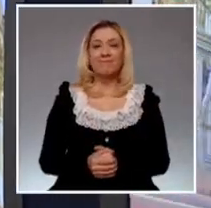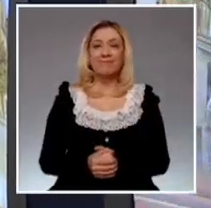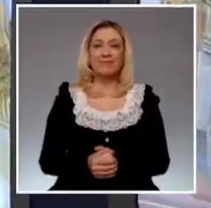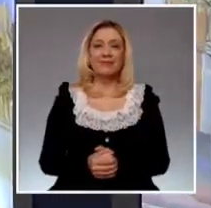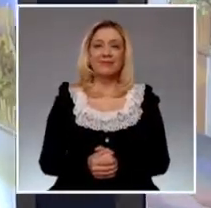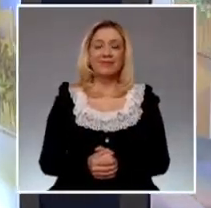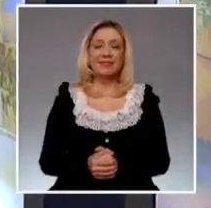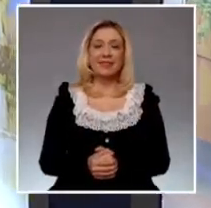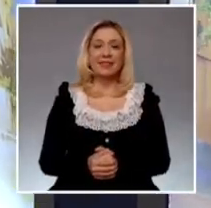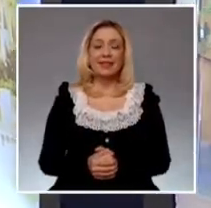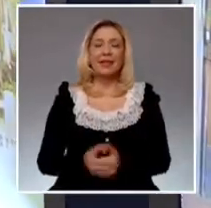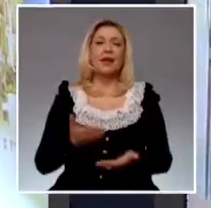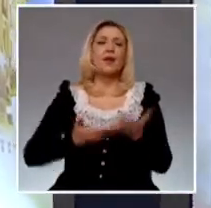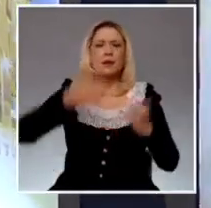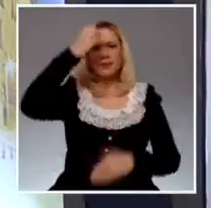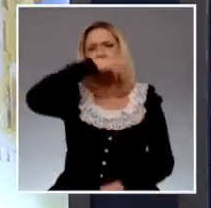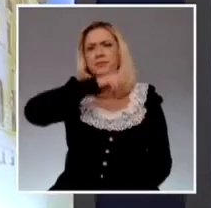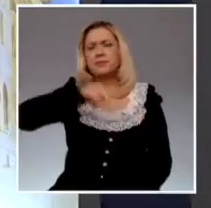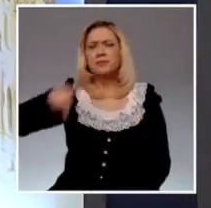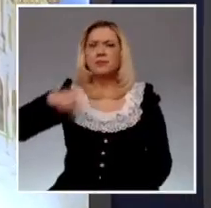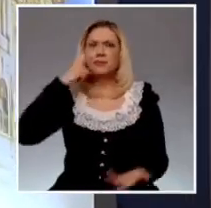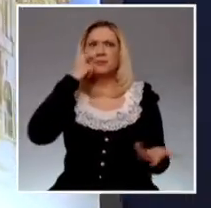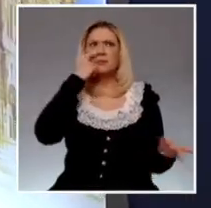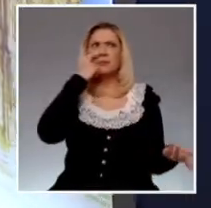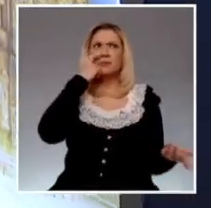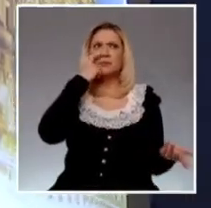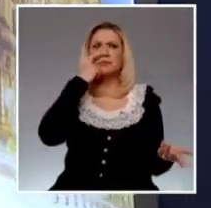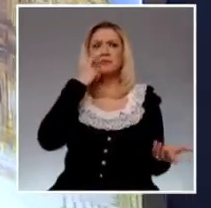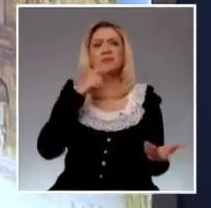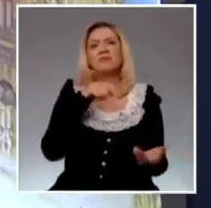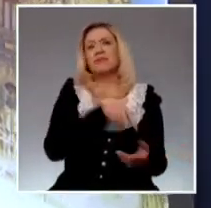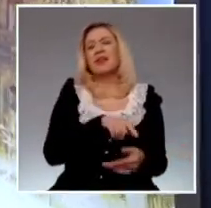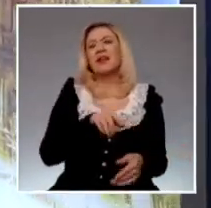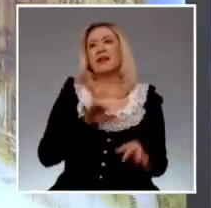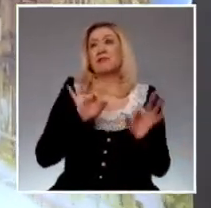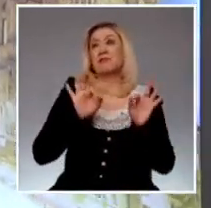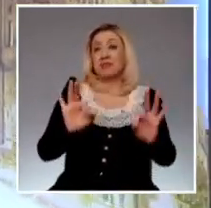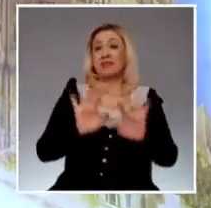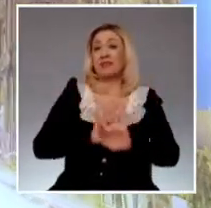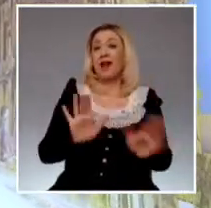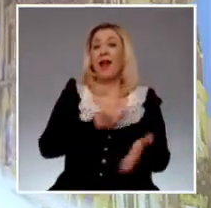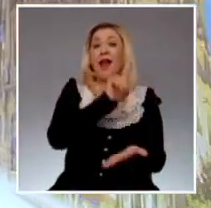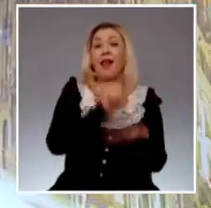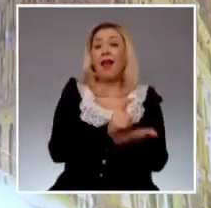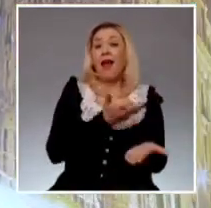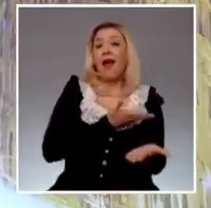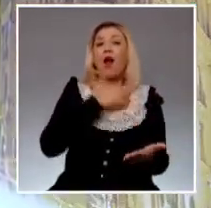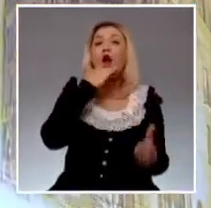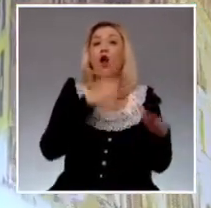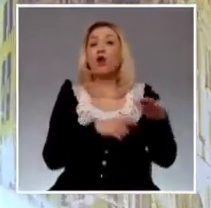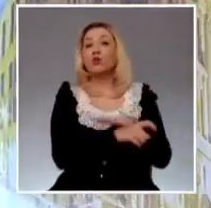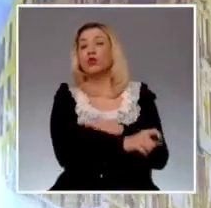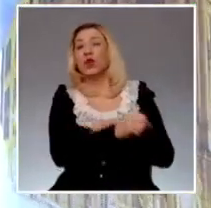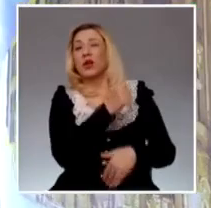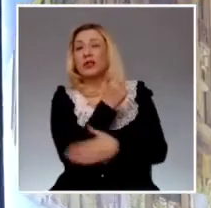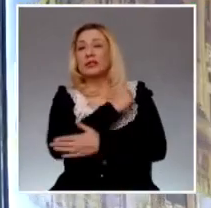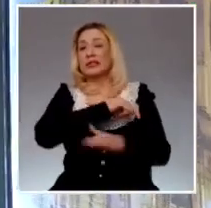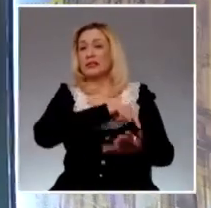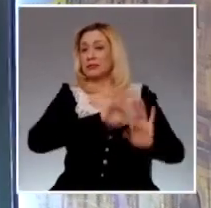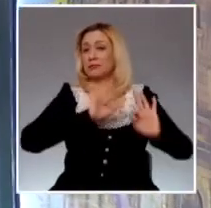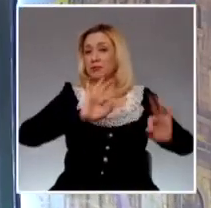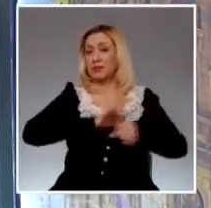Especialistas indicaron que no es suficiente con contar con leyes para combatir la corrupción, pues no hay voluntad de los actores políticos para